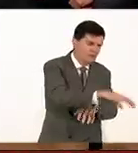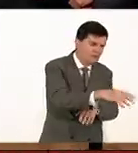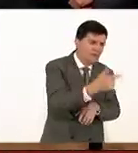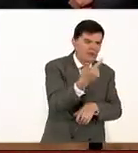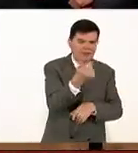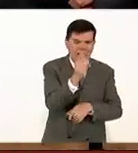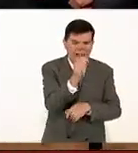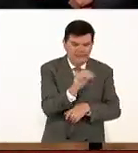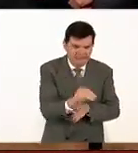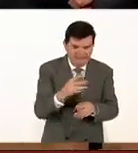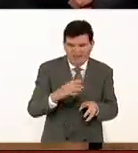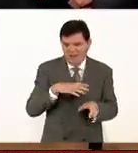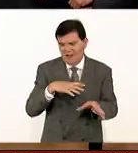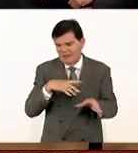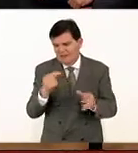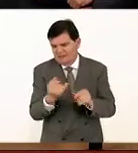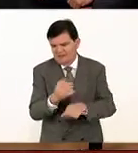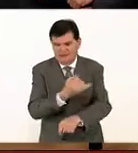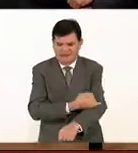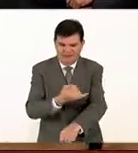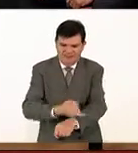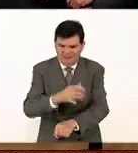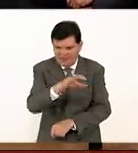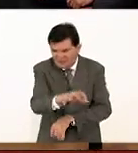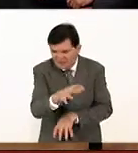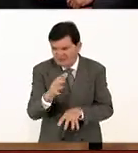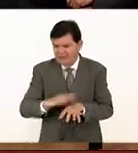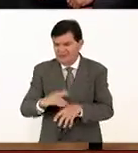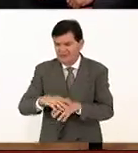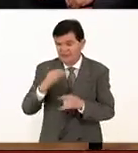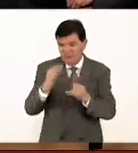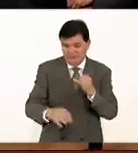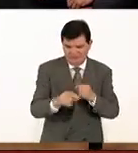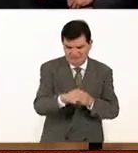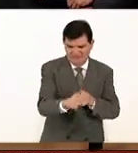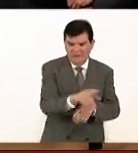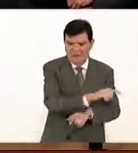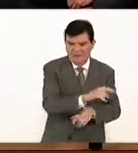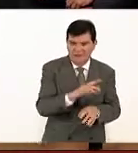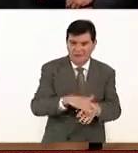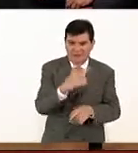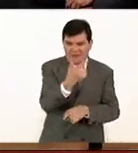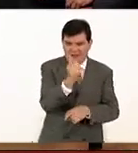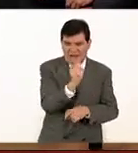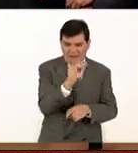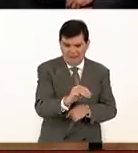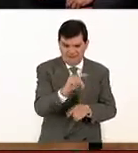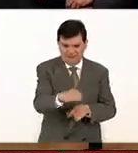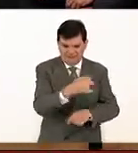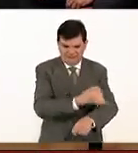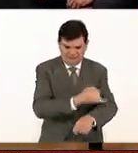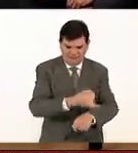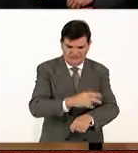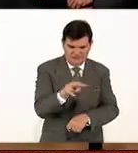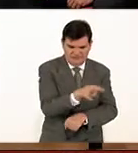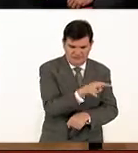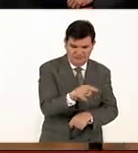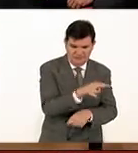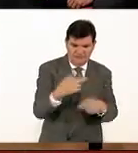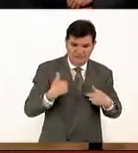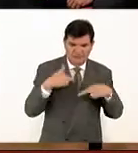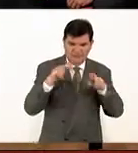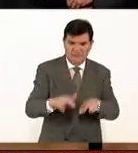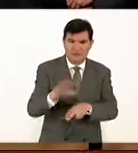Gustavo Amadero, tenemos el caso de Iztapalapa. Estas dos últimas, por ejemplo, nada más Gustavo Amadero e Iztapalapa, representan